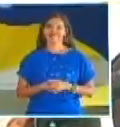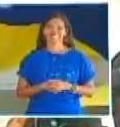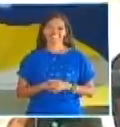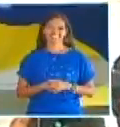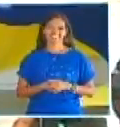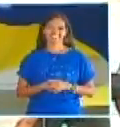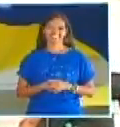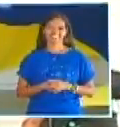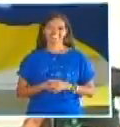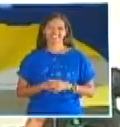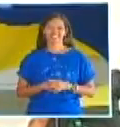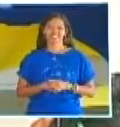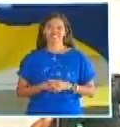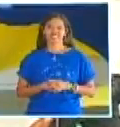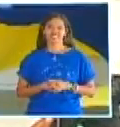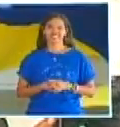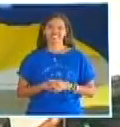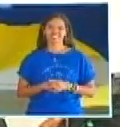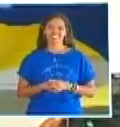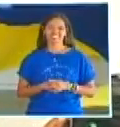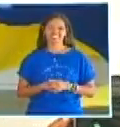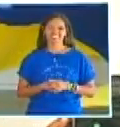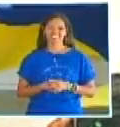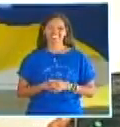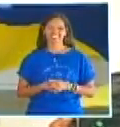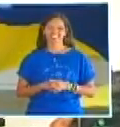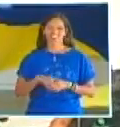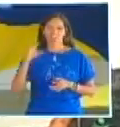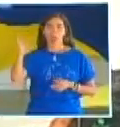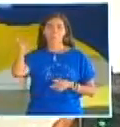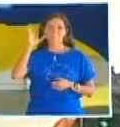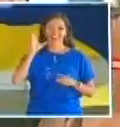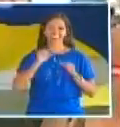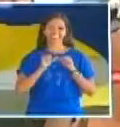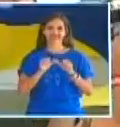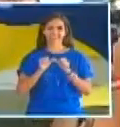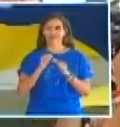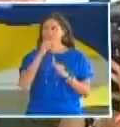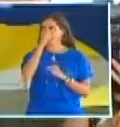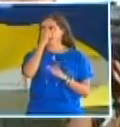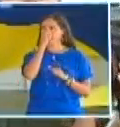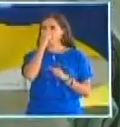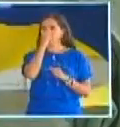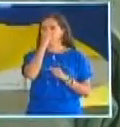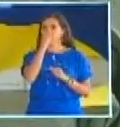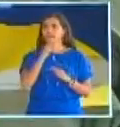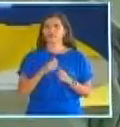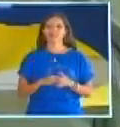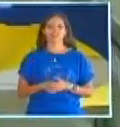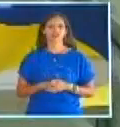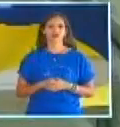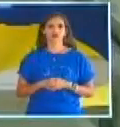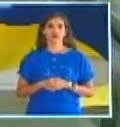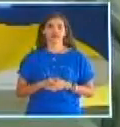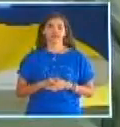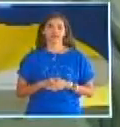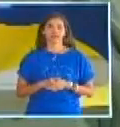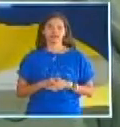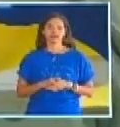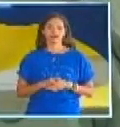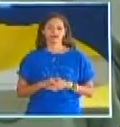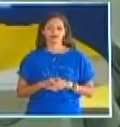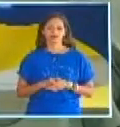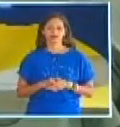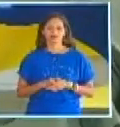La patria sigue. Viviremos y venceremos. Comandante jefe, buenas tardes. Permiso para hablar con usted. Solicito su autorización